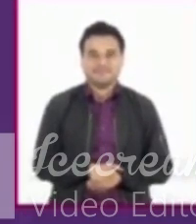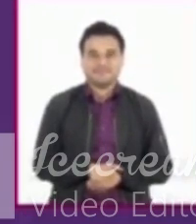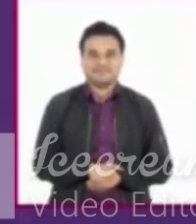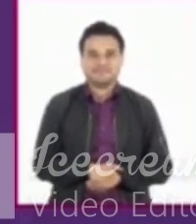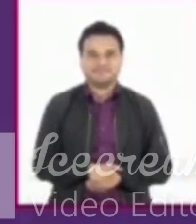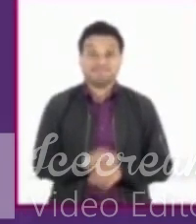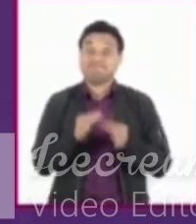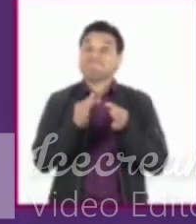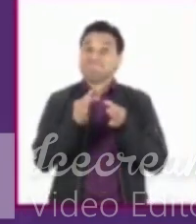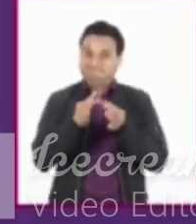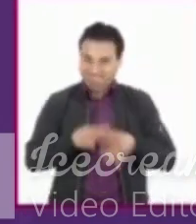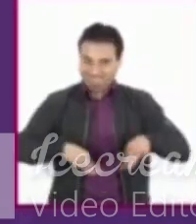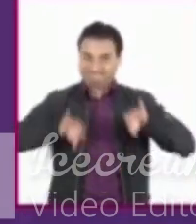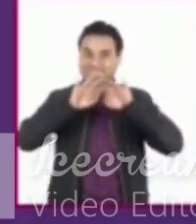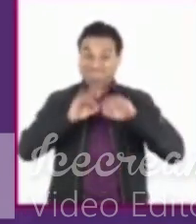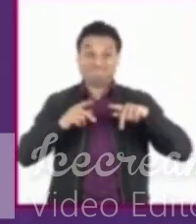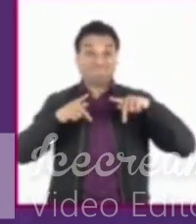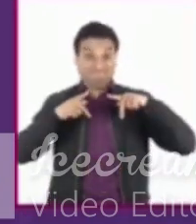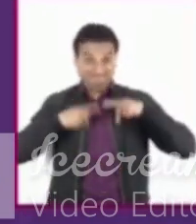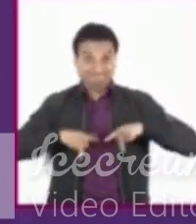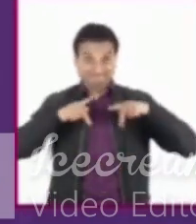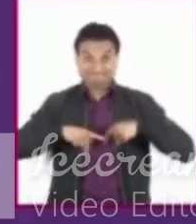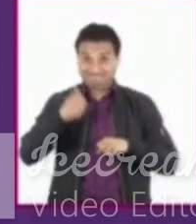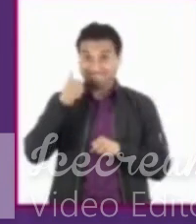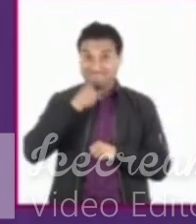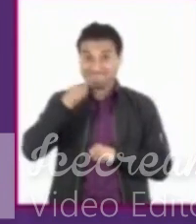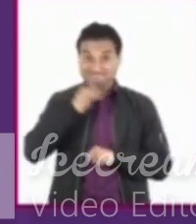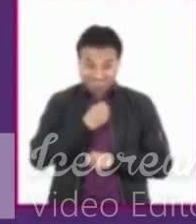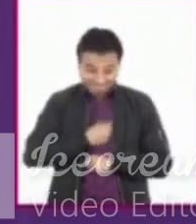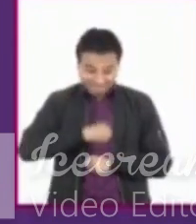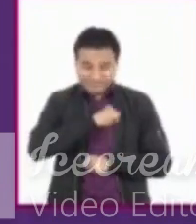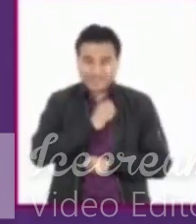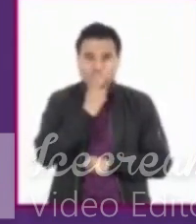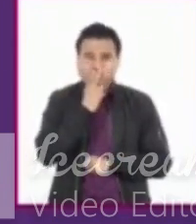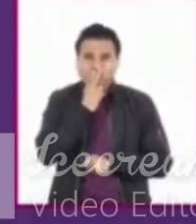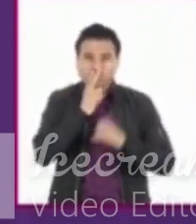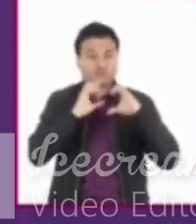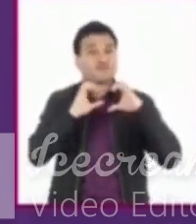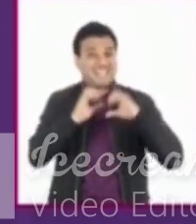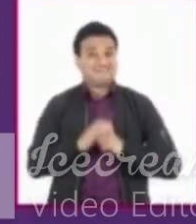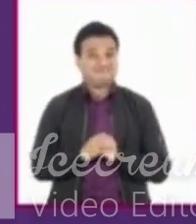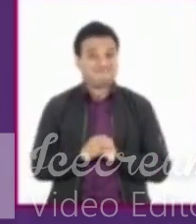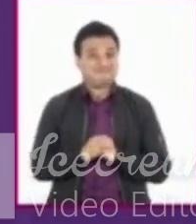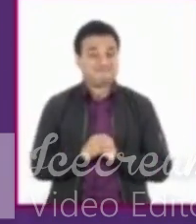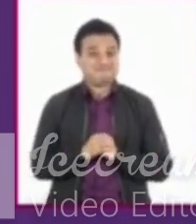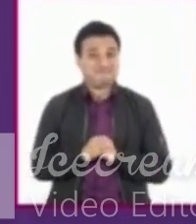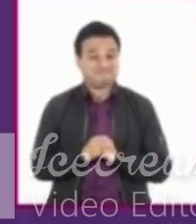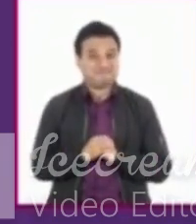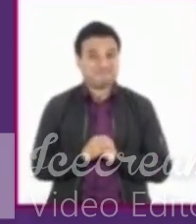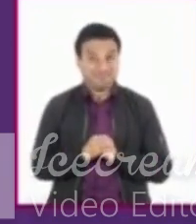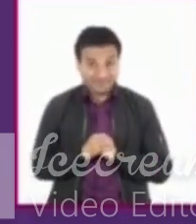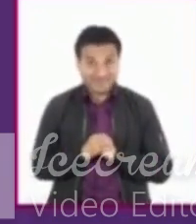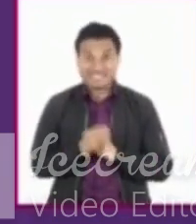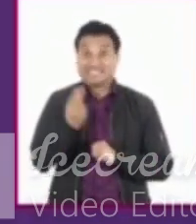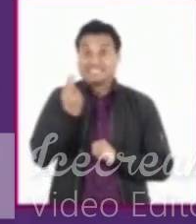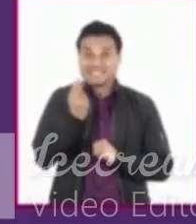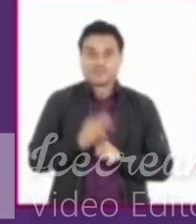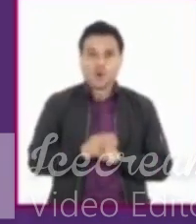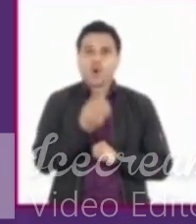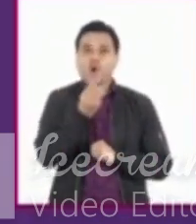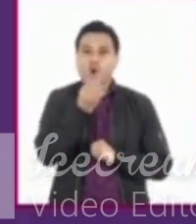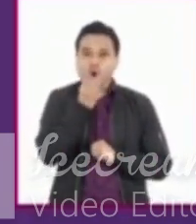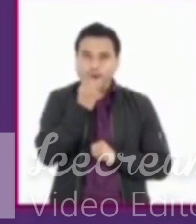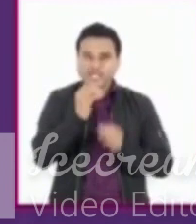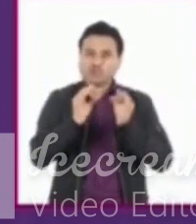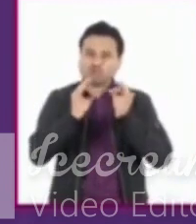Es importante que los seres humanos cuidemos de nuestra salud. Entre otros aspectos, es necesario tener una alimentación